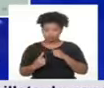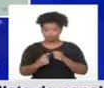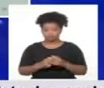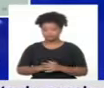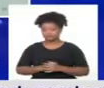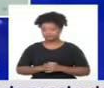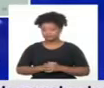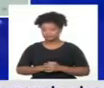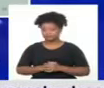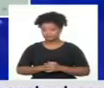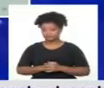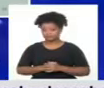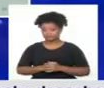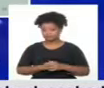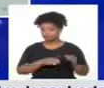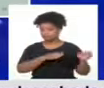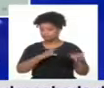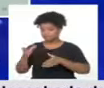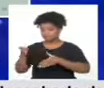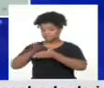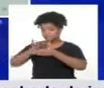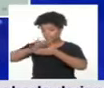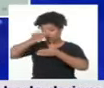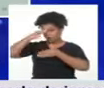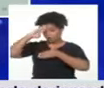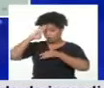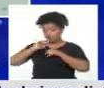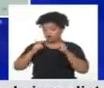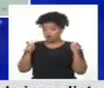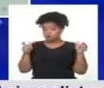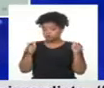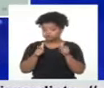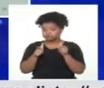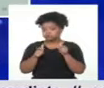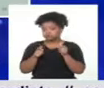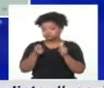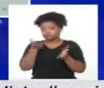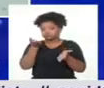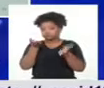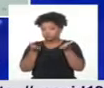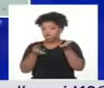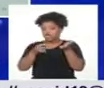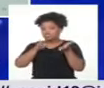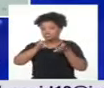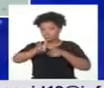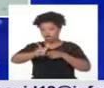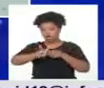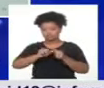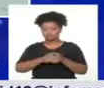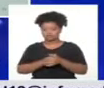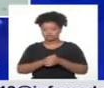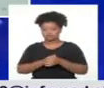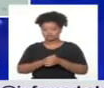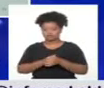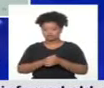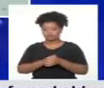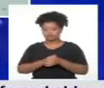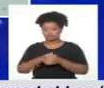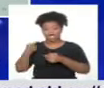Santiago de Cuba disminuye en 12 los casos autóctonos ayer comparado con el día anterior, 50 en el día de